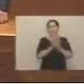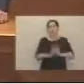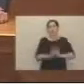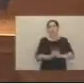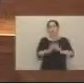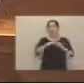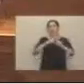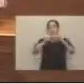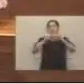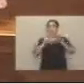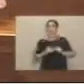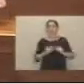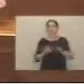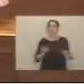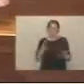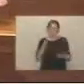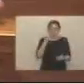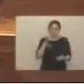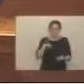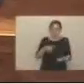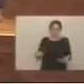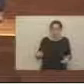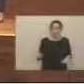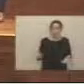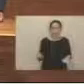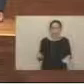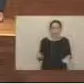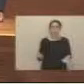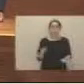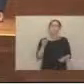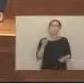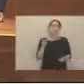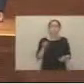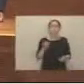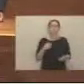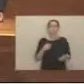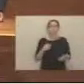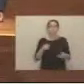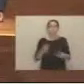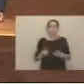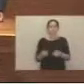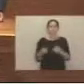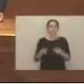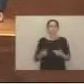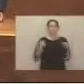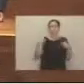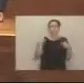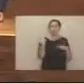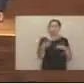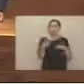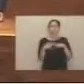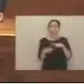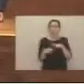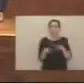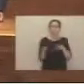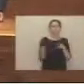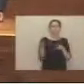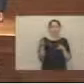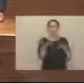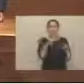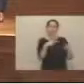bajo. ¿Eso es cierto o no? Bien, usted mercadeó en ese caso con la responsabilidad política. Dígame